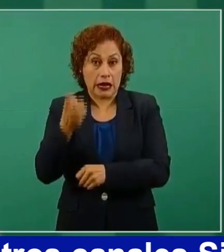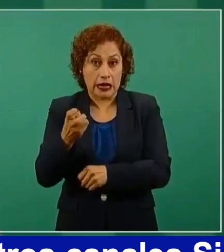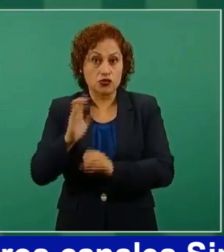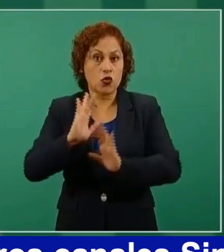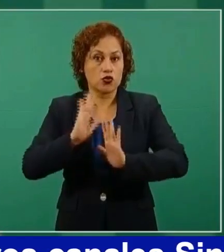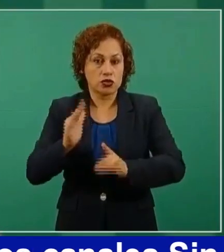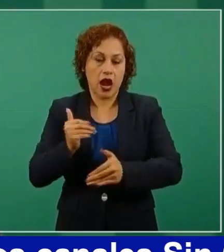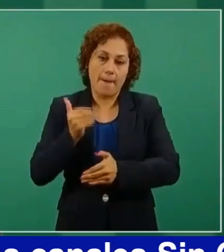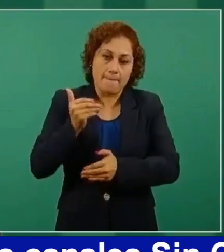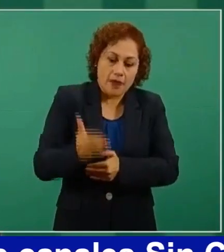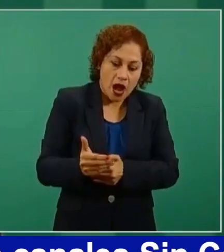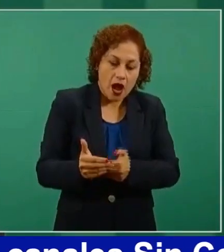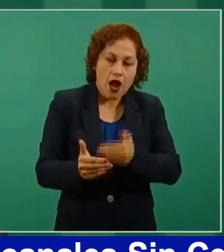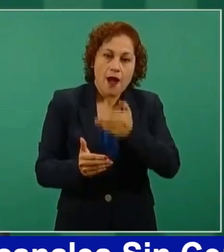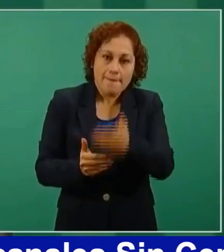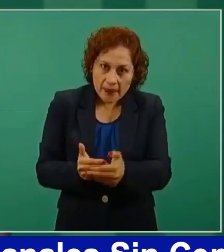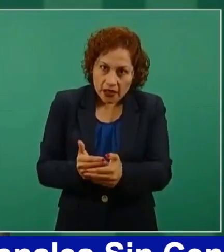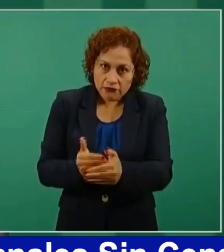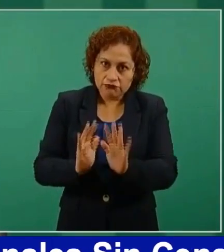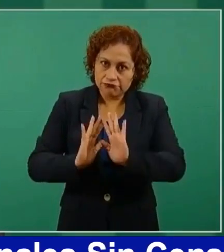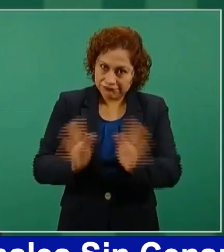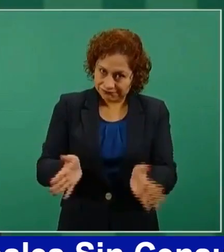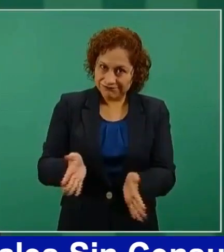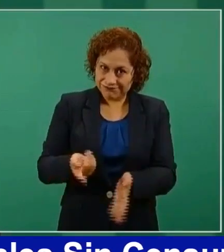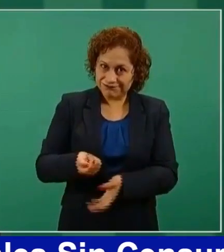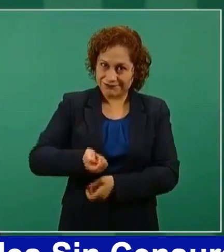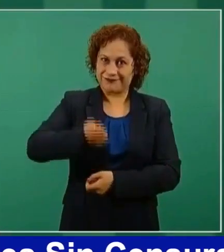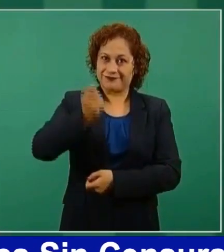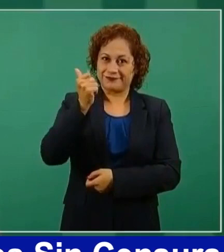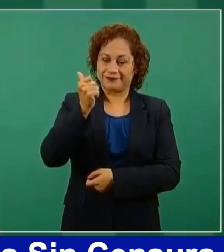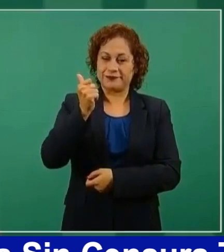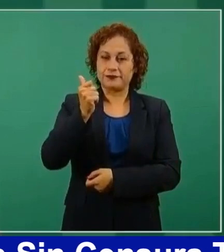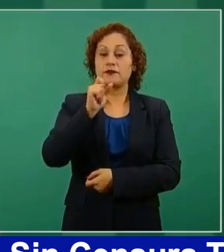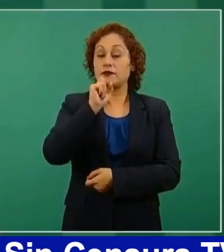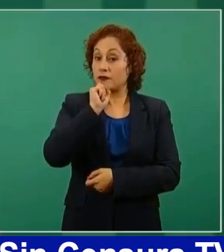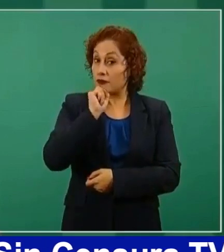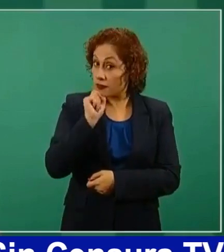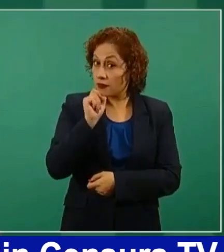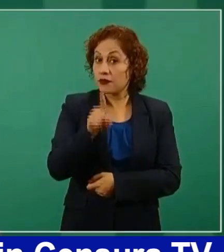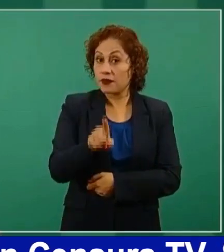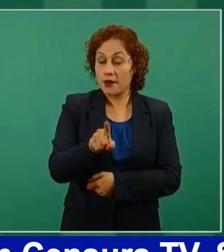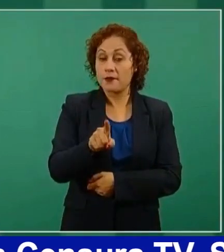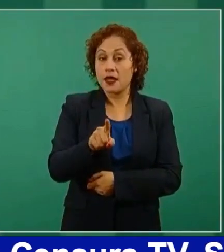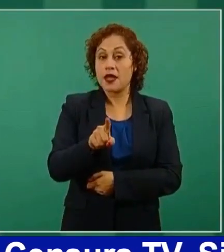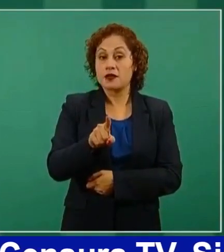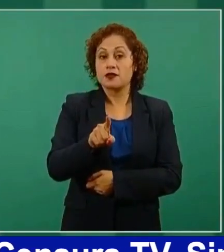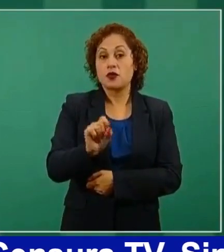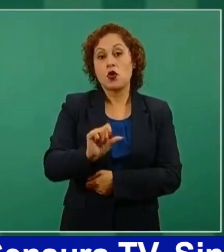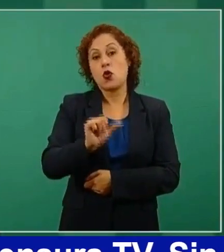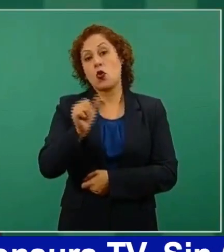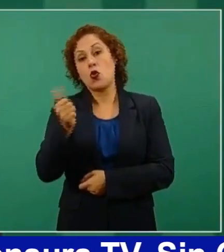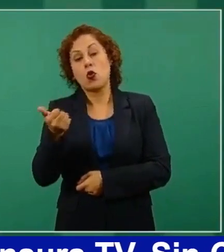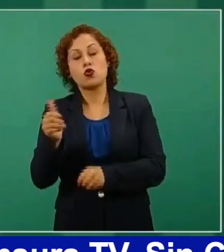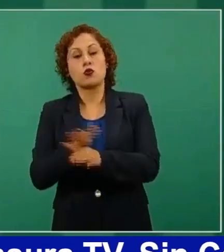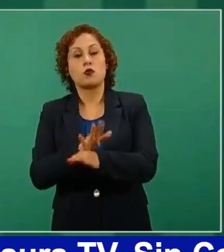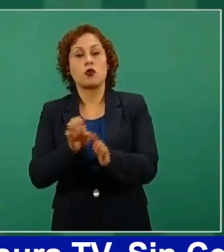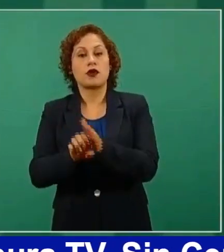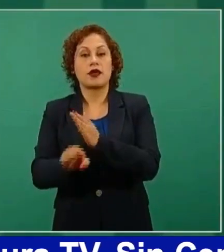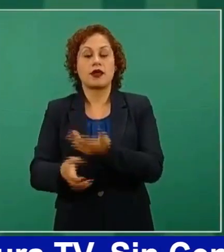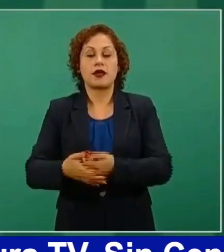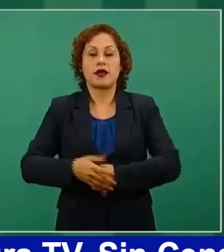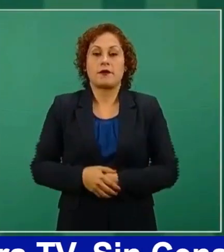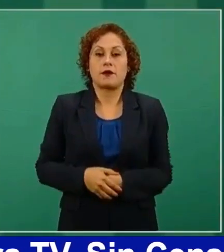un primer paso. Y hay también avances importantes en los últimos tiempos. Ya no